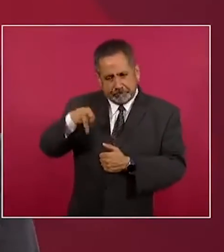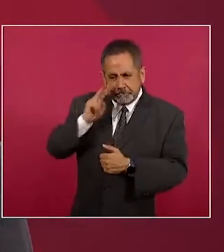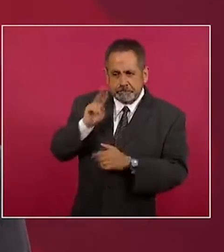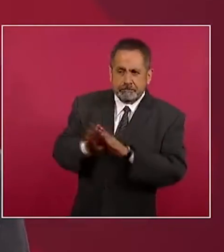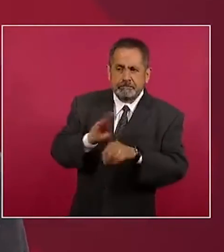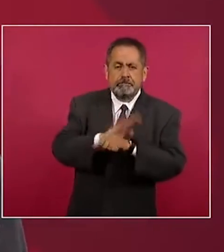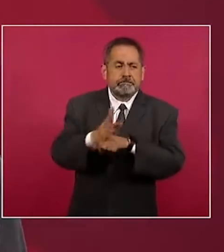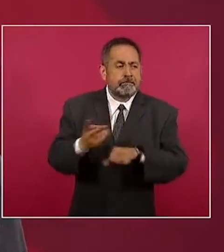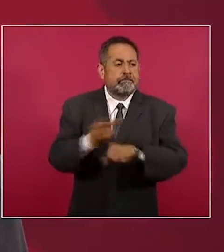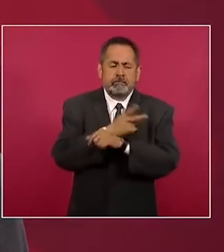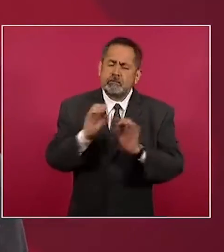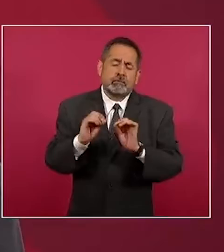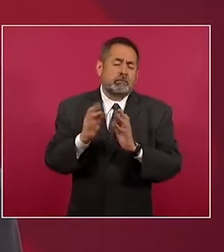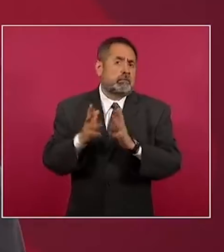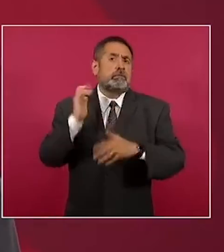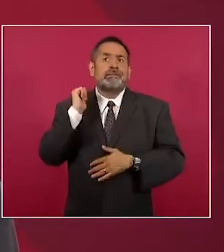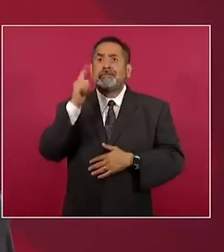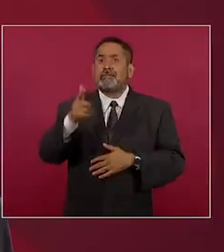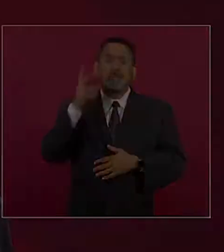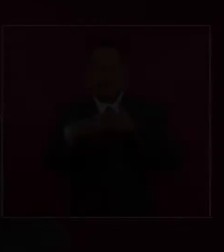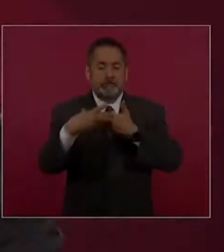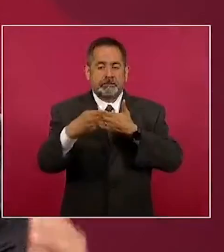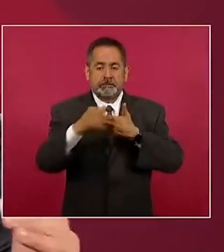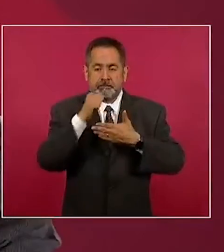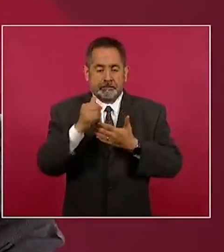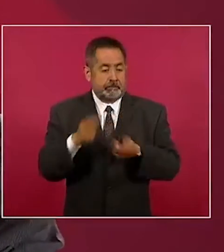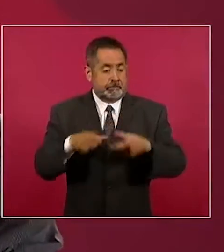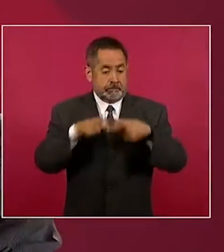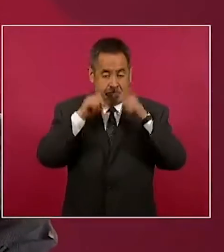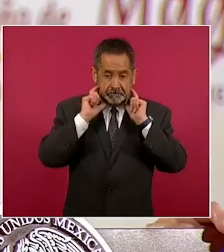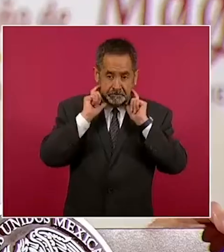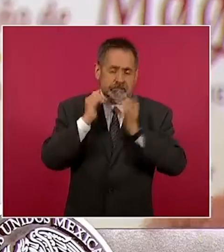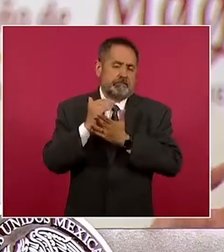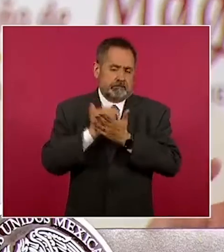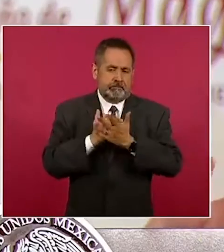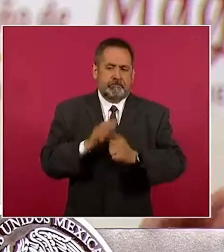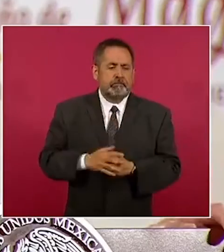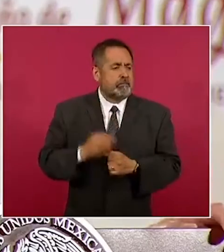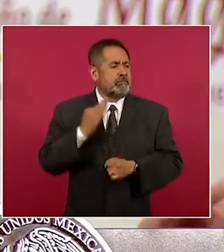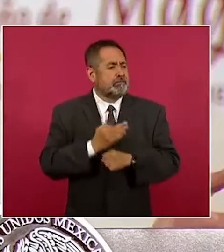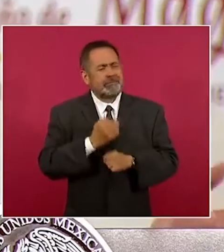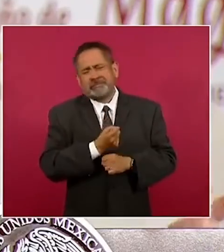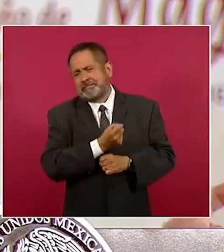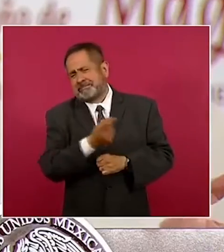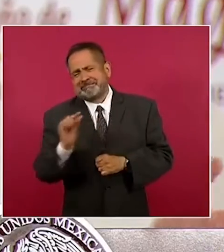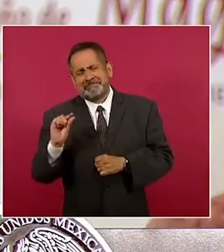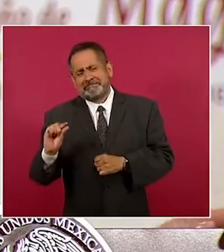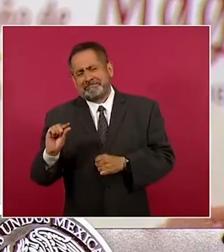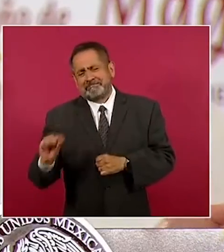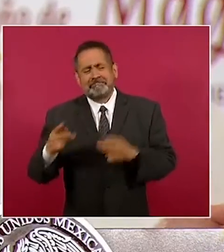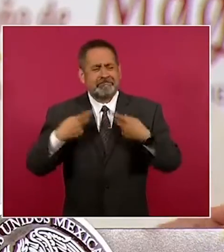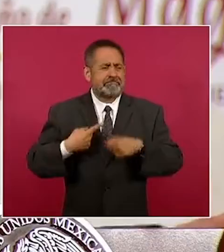tantos ciudadanos que se mantienen preocupados por la falta de vacunas a menores de edad, motivo por el que considera el anuncio del gobierno federal